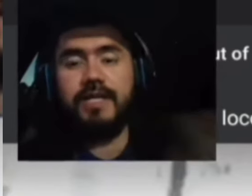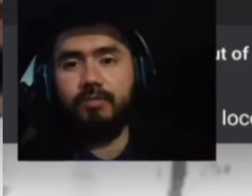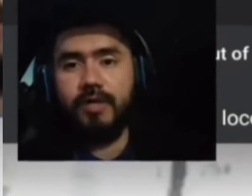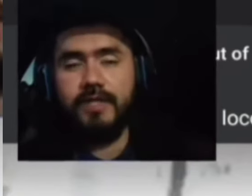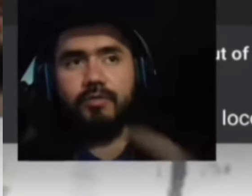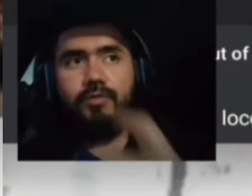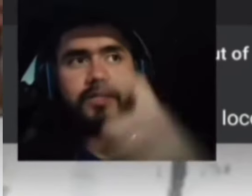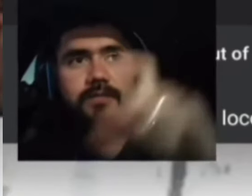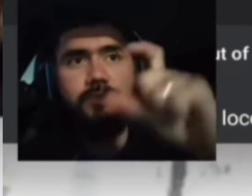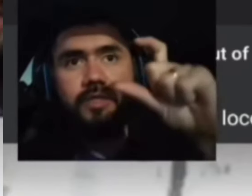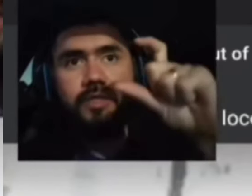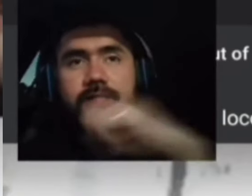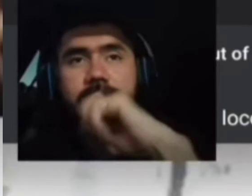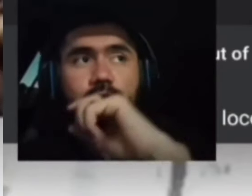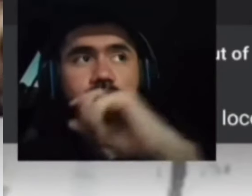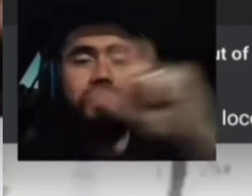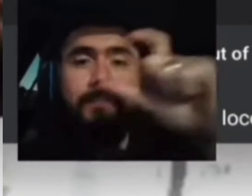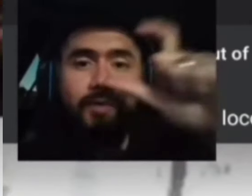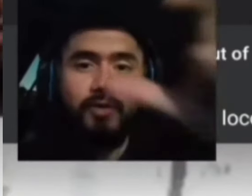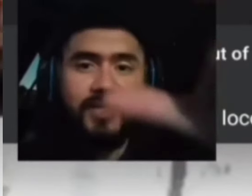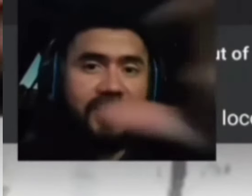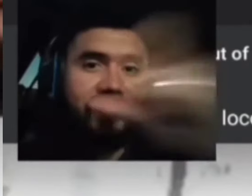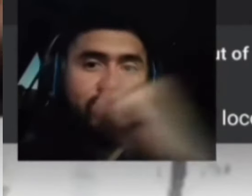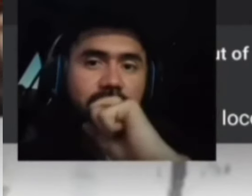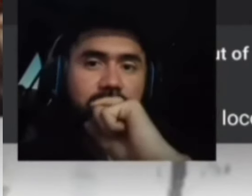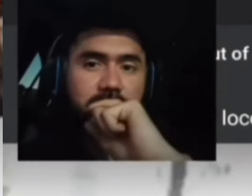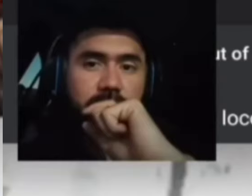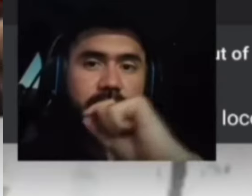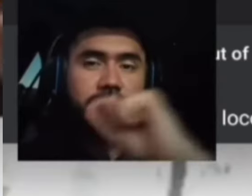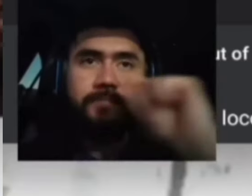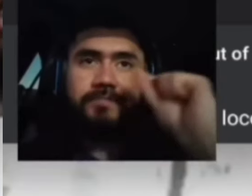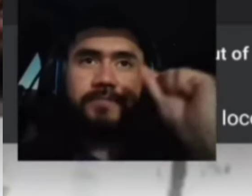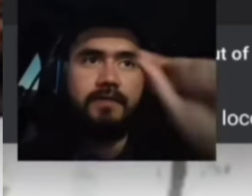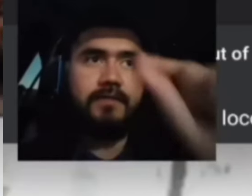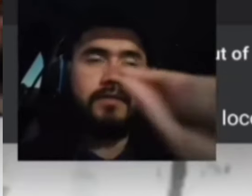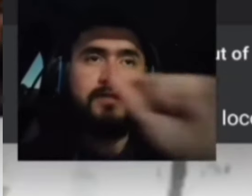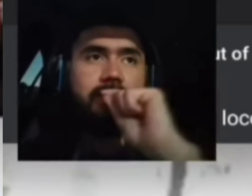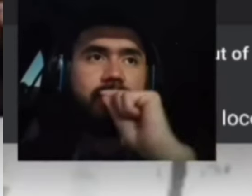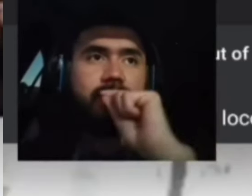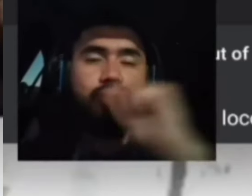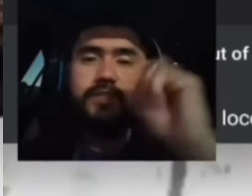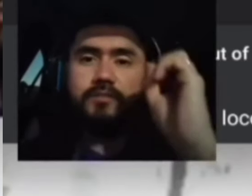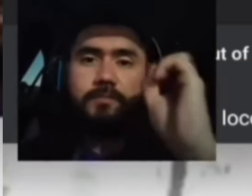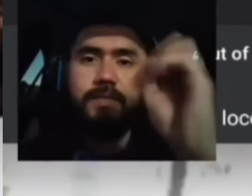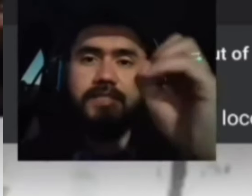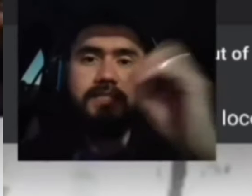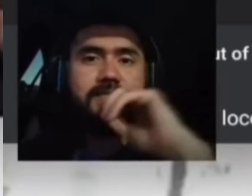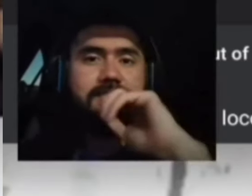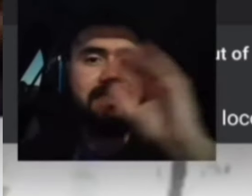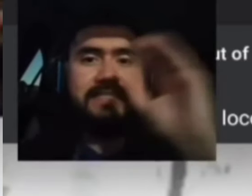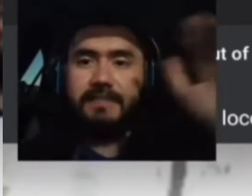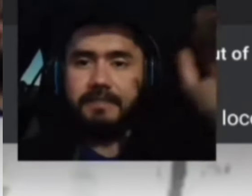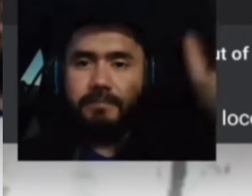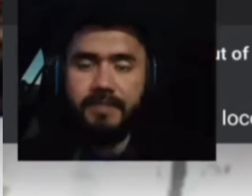con qué lenguaje, con qué tipología de lenguaje van a responder. Los que son